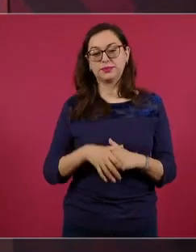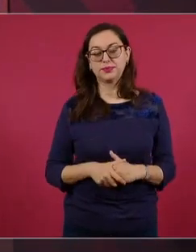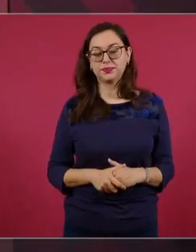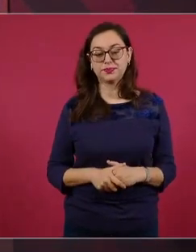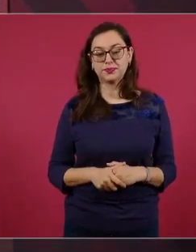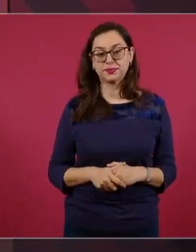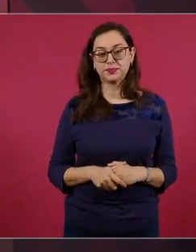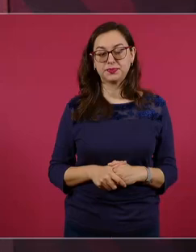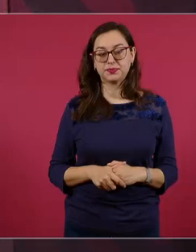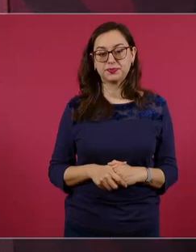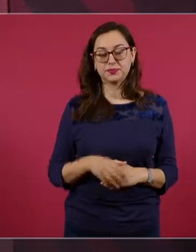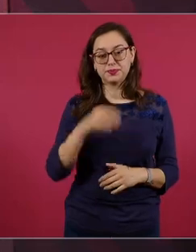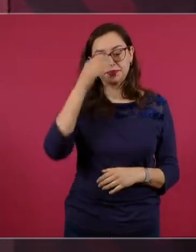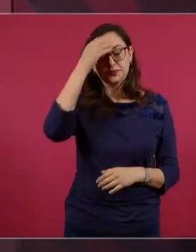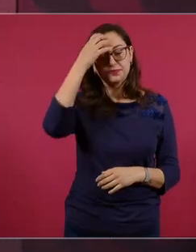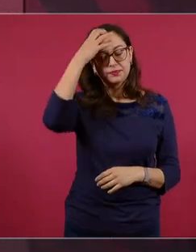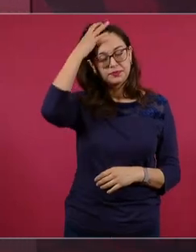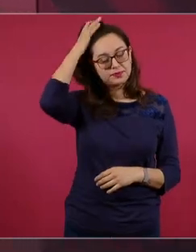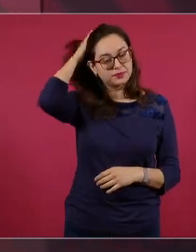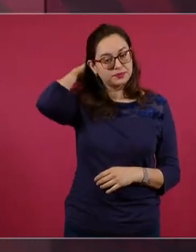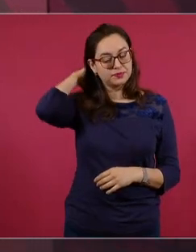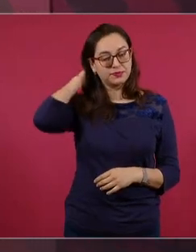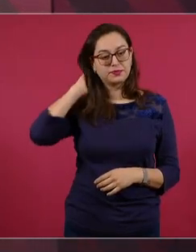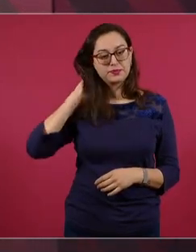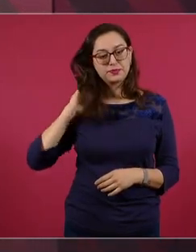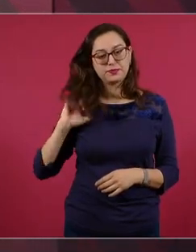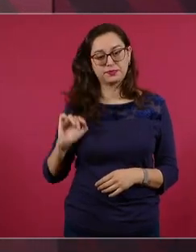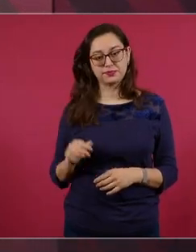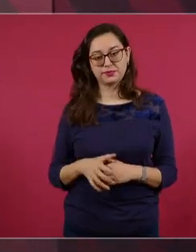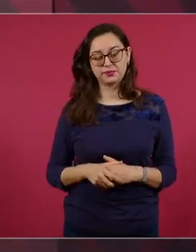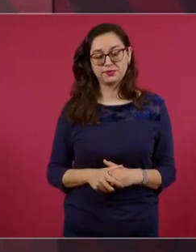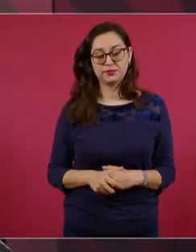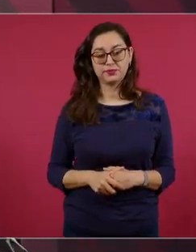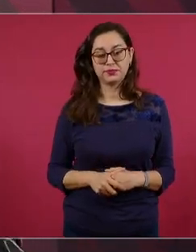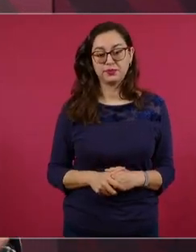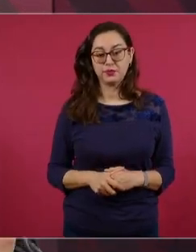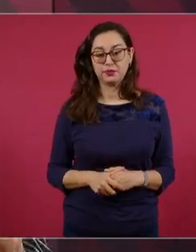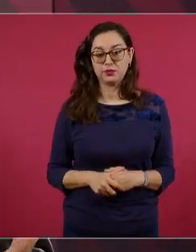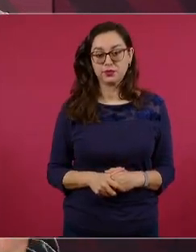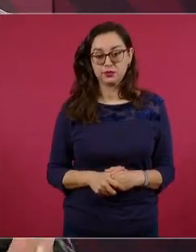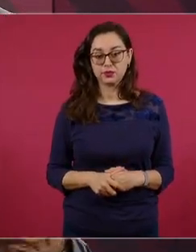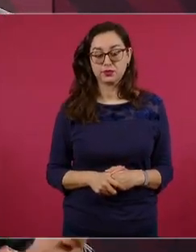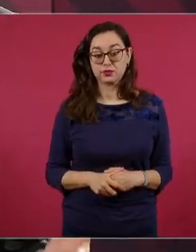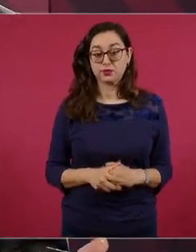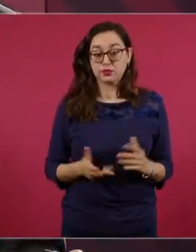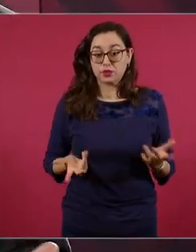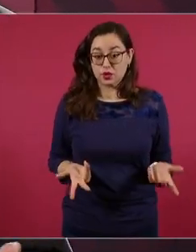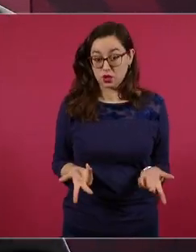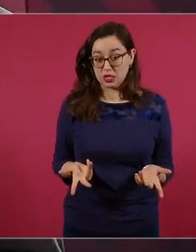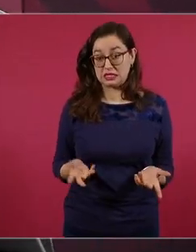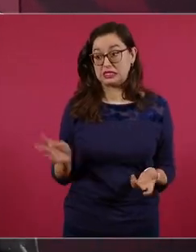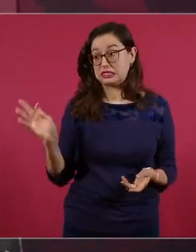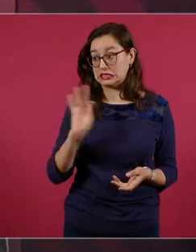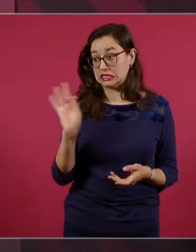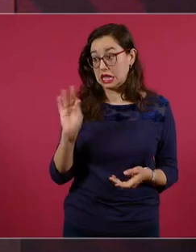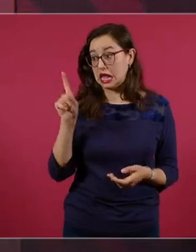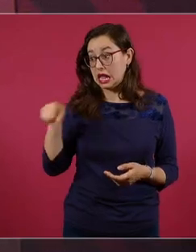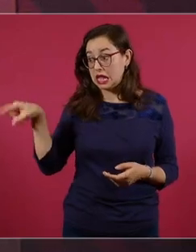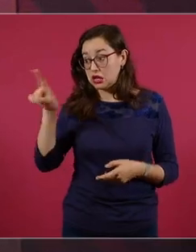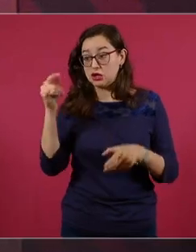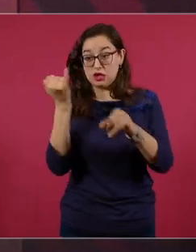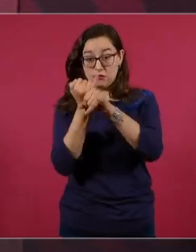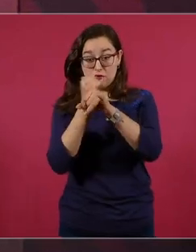Si ellos supieran todo esto, creo que estarían más